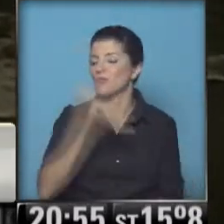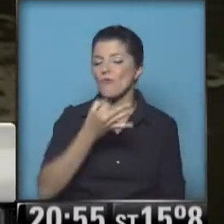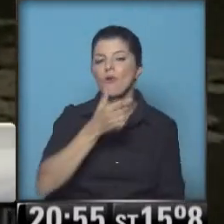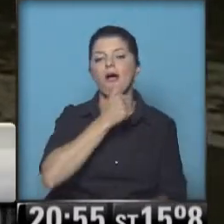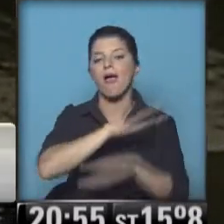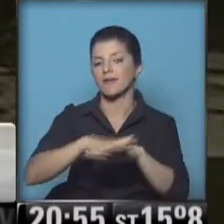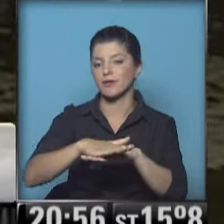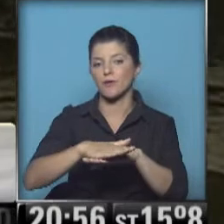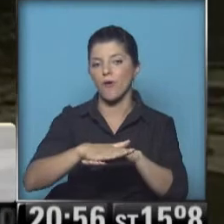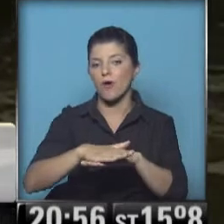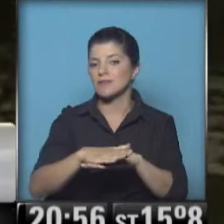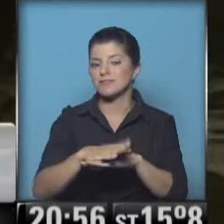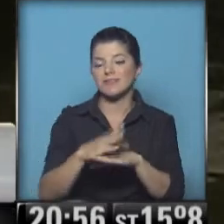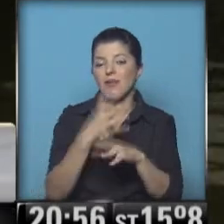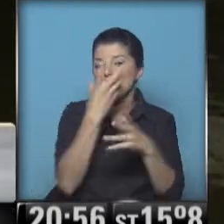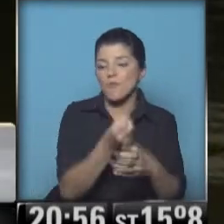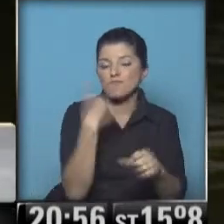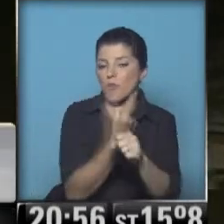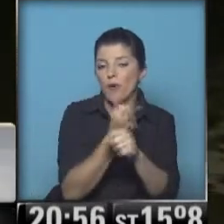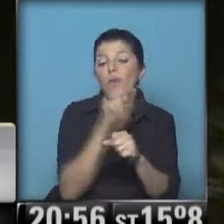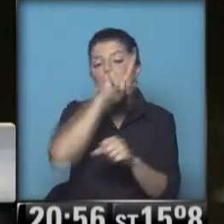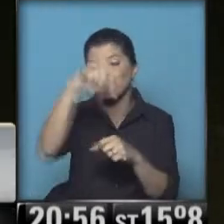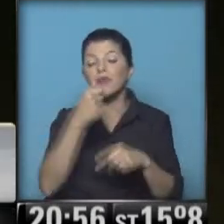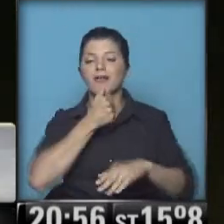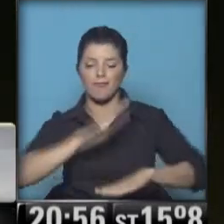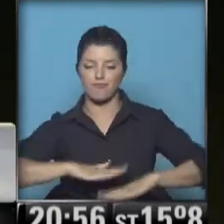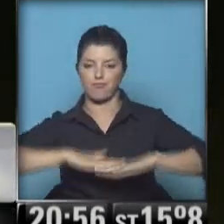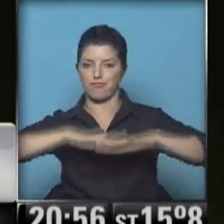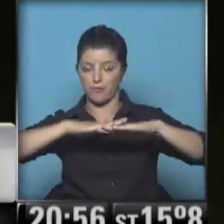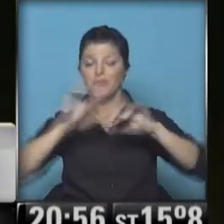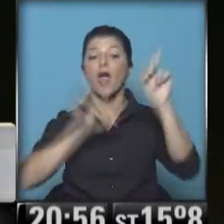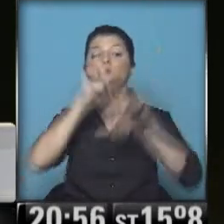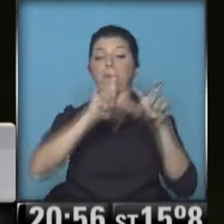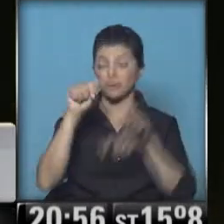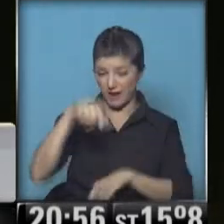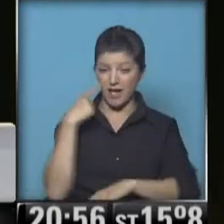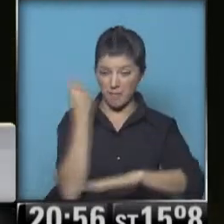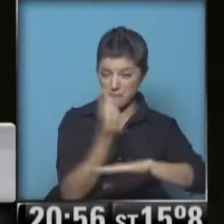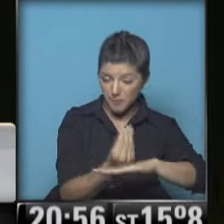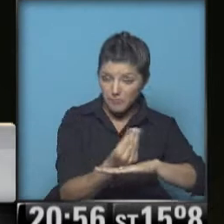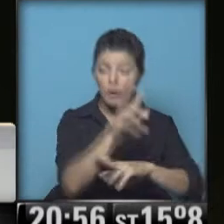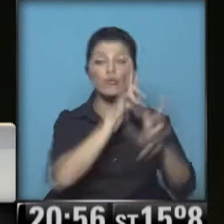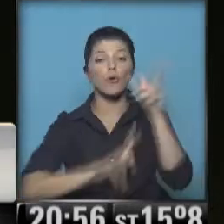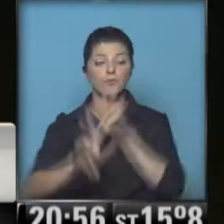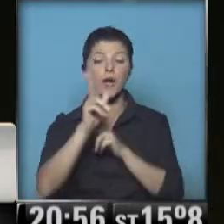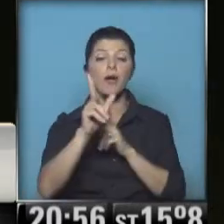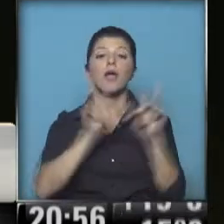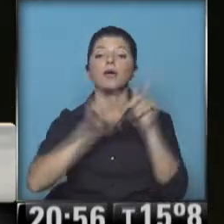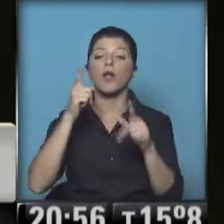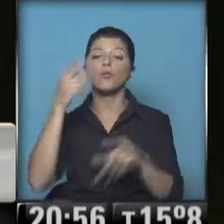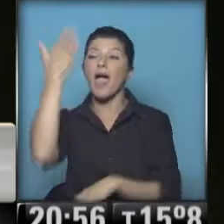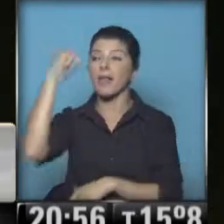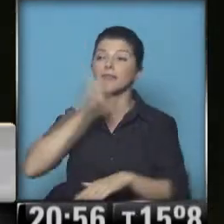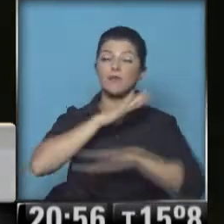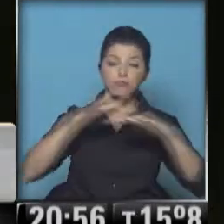está dando abasto y está creciendo. Algunas vecinas, algunos vecinos de aquí nos comentaban que inundaciones hubo en